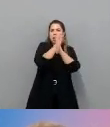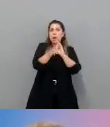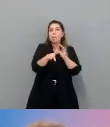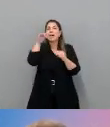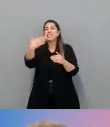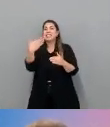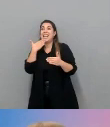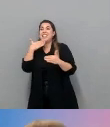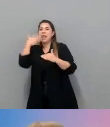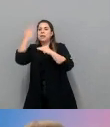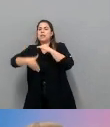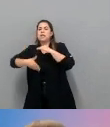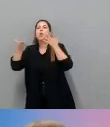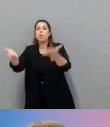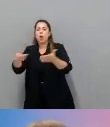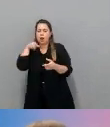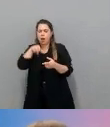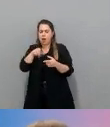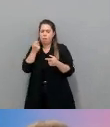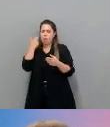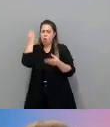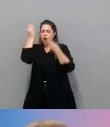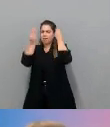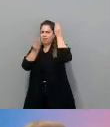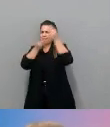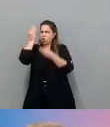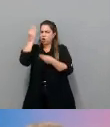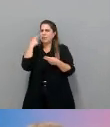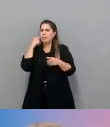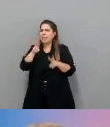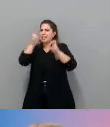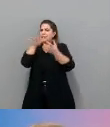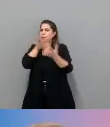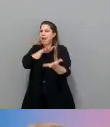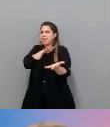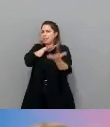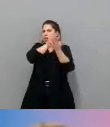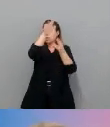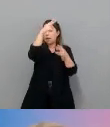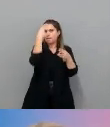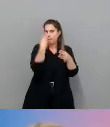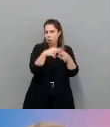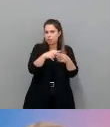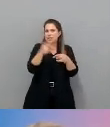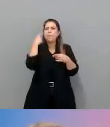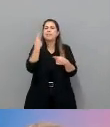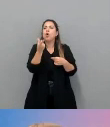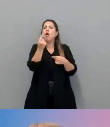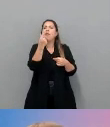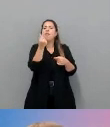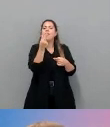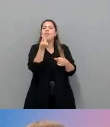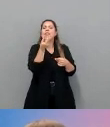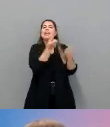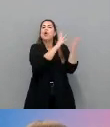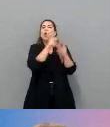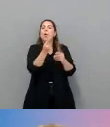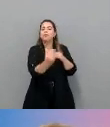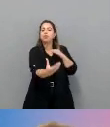y sobre todo aquí vamos a hacer algunas reflexiones que tienen que ver también con esto de la incidencia política, qué cuantía vamos a cobrar si solicitamos la